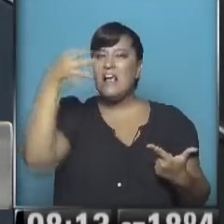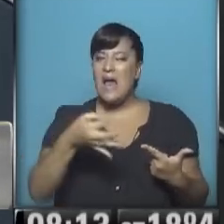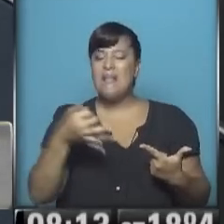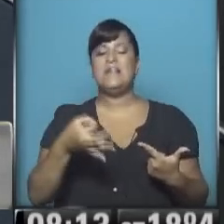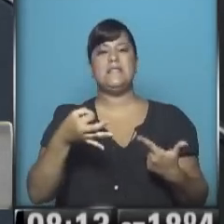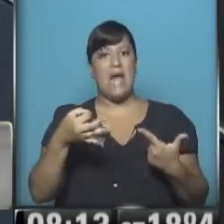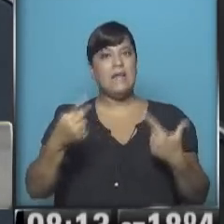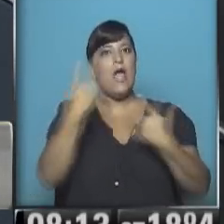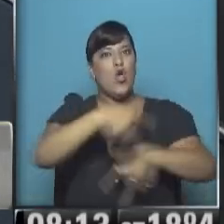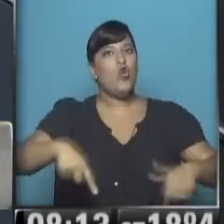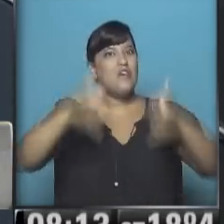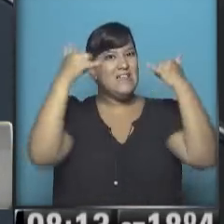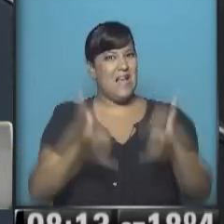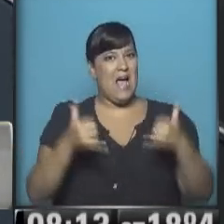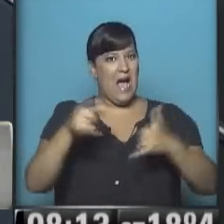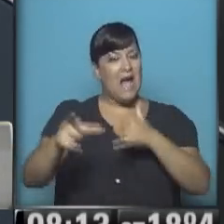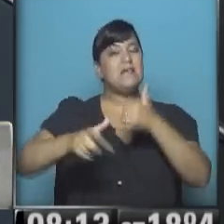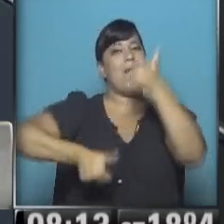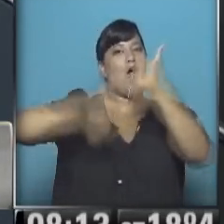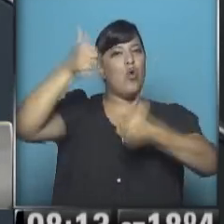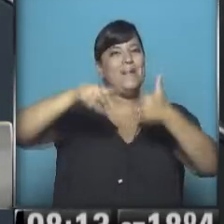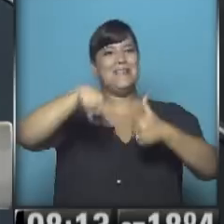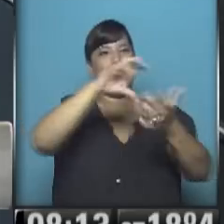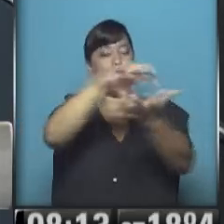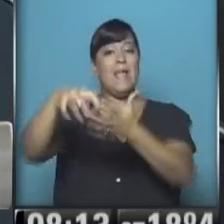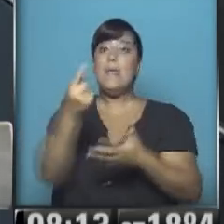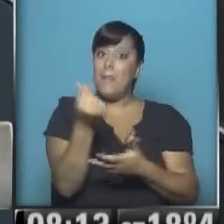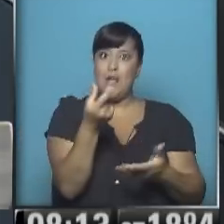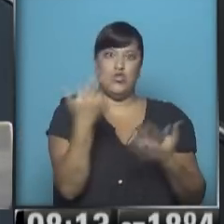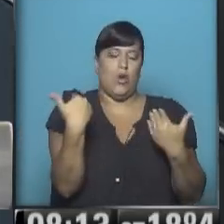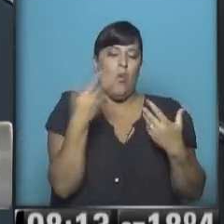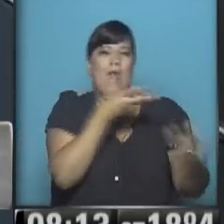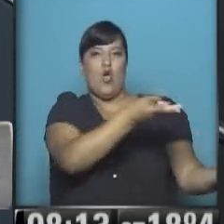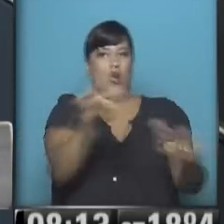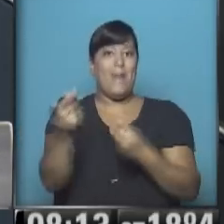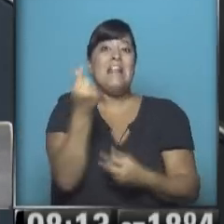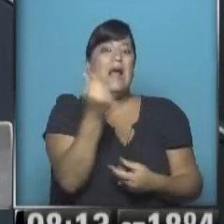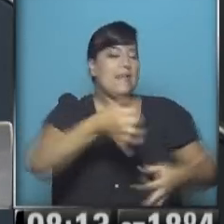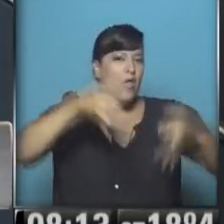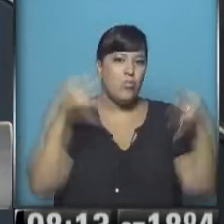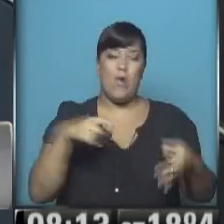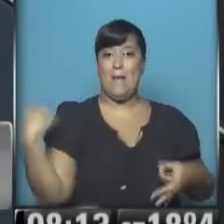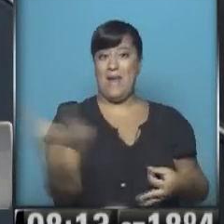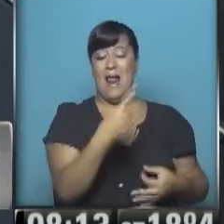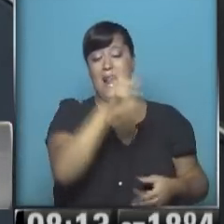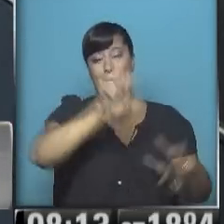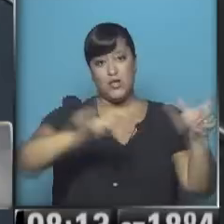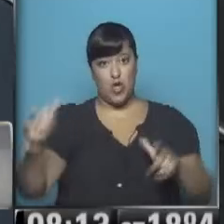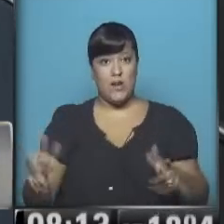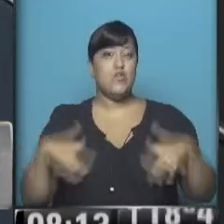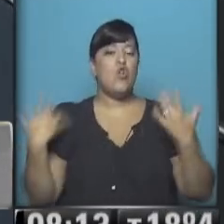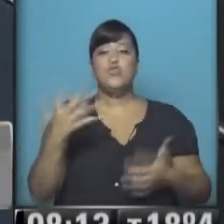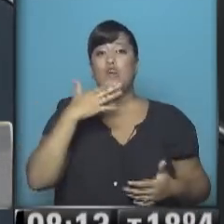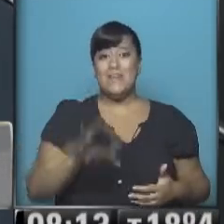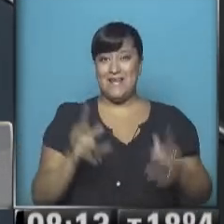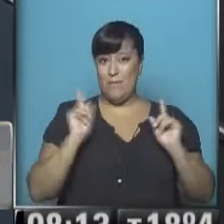servicios en condiciones competitivas y a precios accesibles con buena calidad para los consumidores nosotros entendemos que este